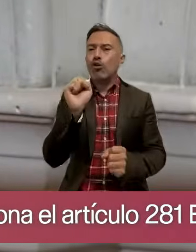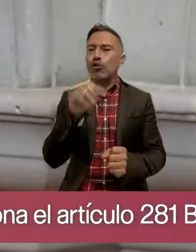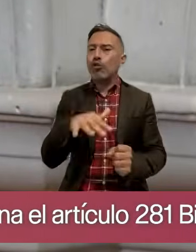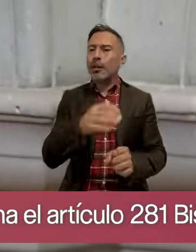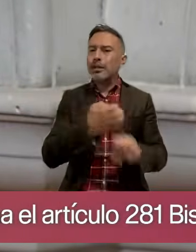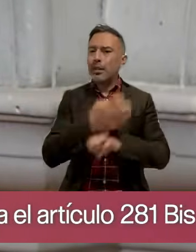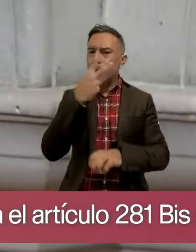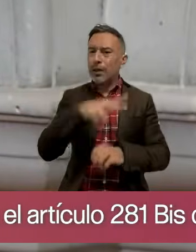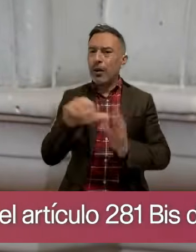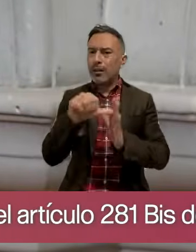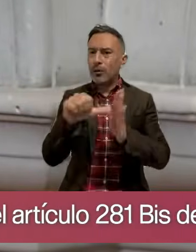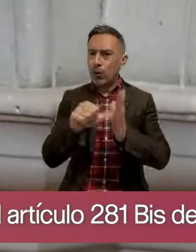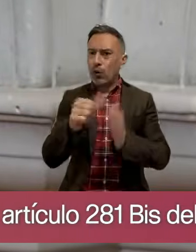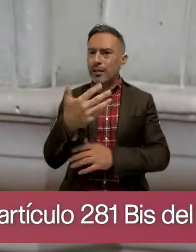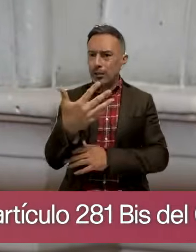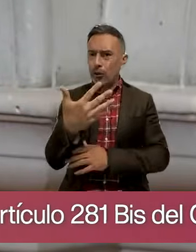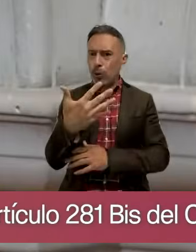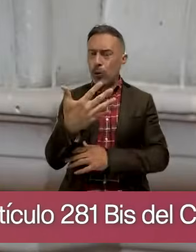se encuentra